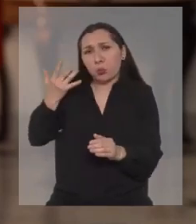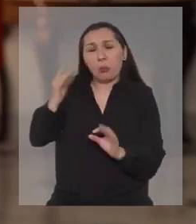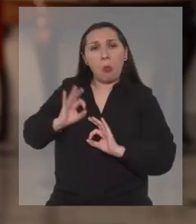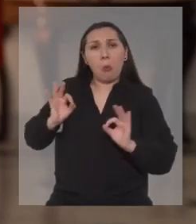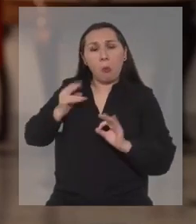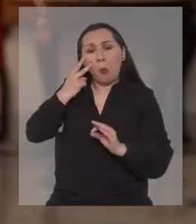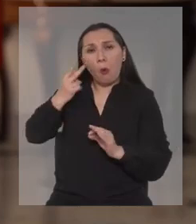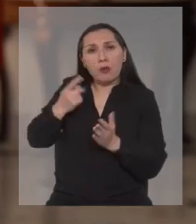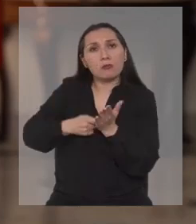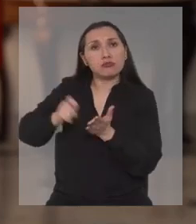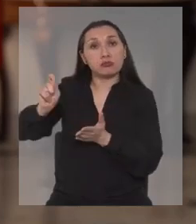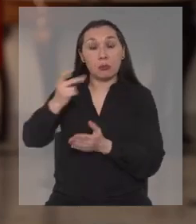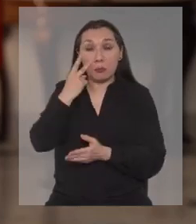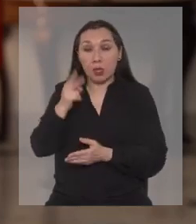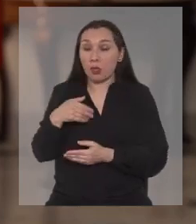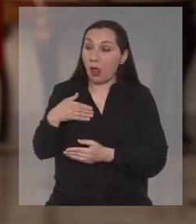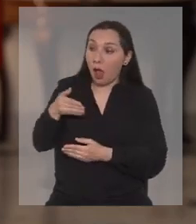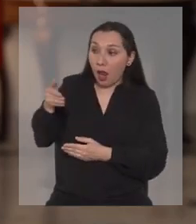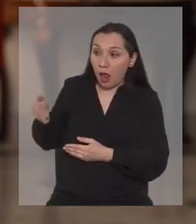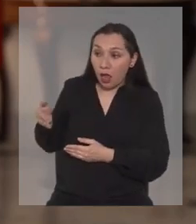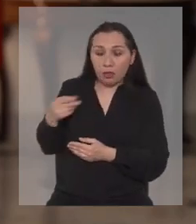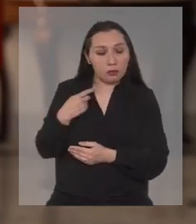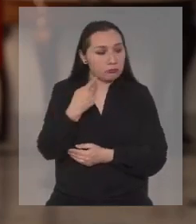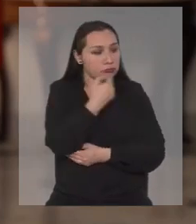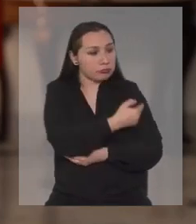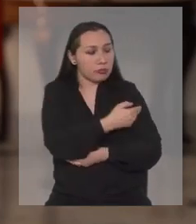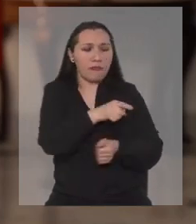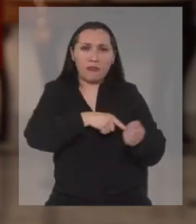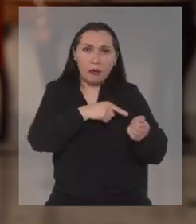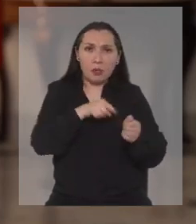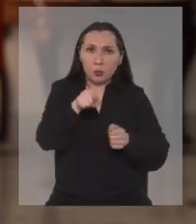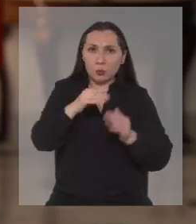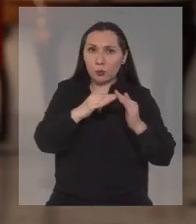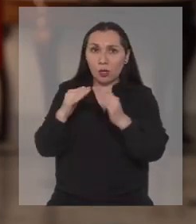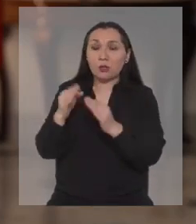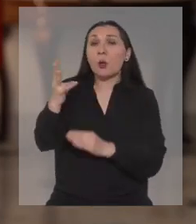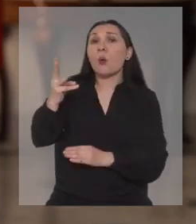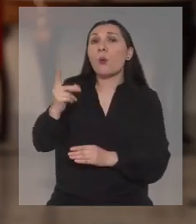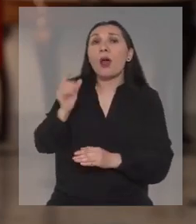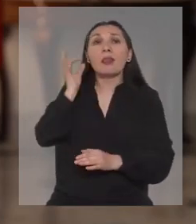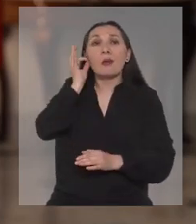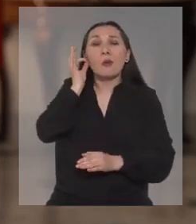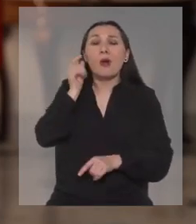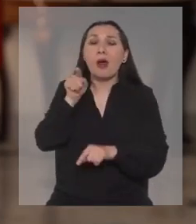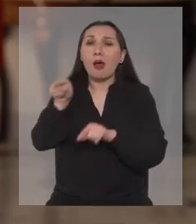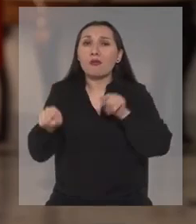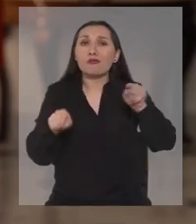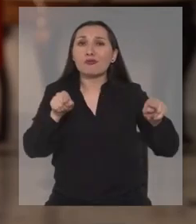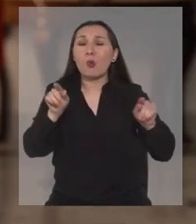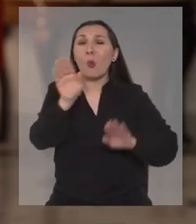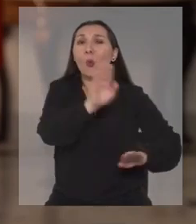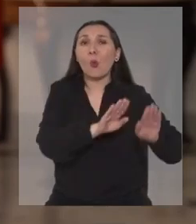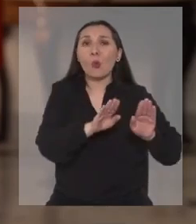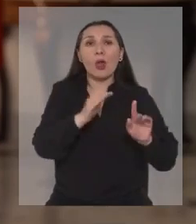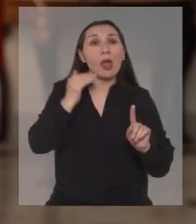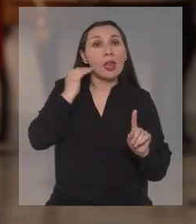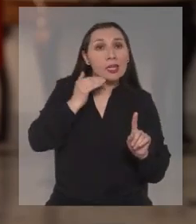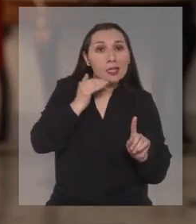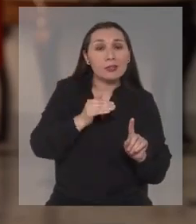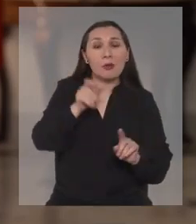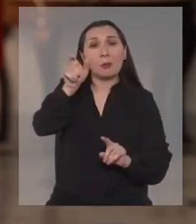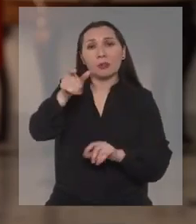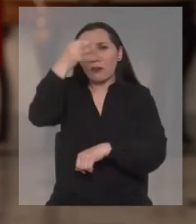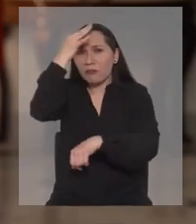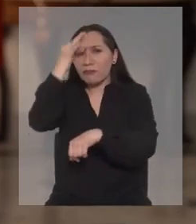durante demasiado tiempo miren a su lado en sus casas en su familia Cuántas mujeres han cuidado a un